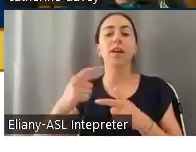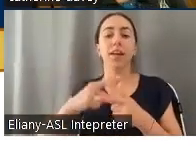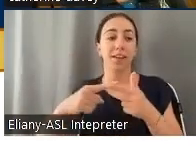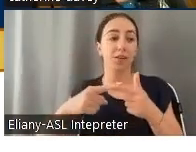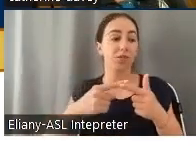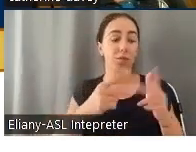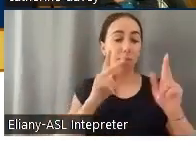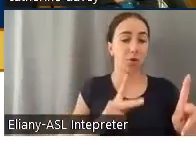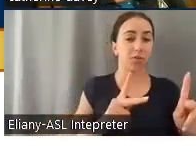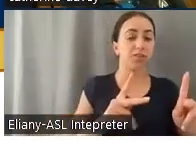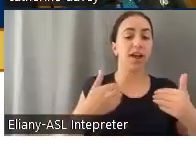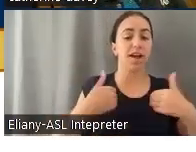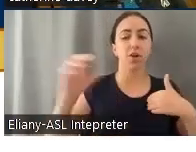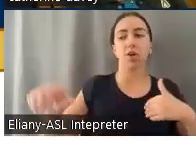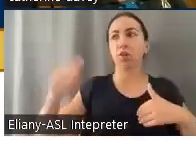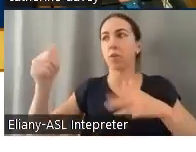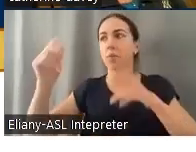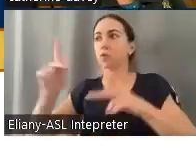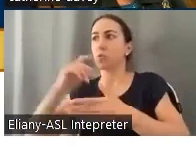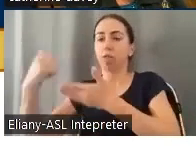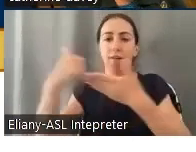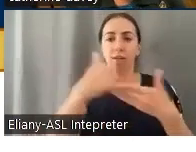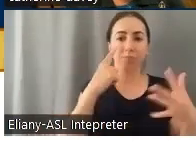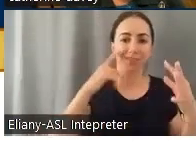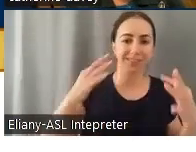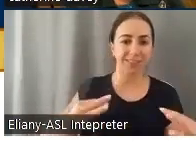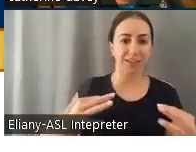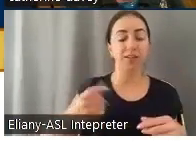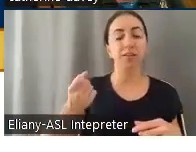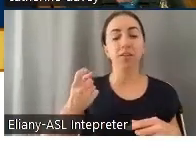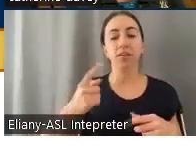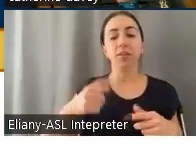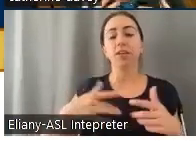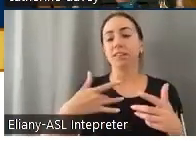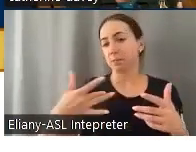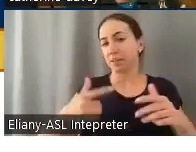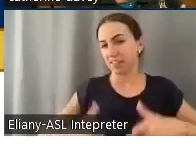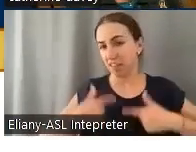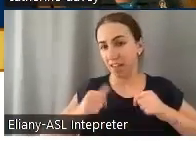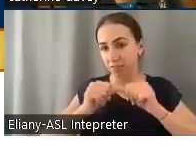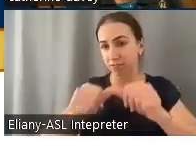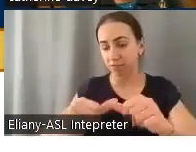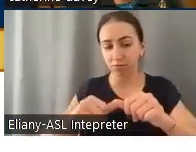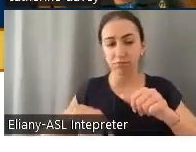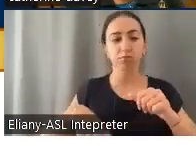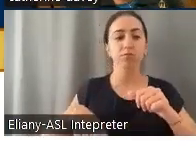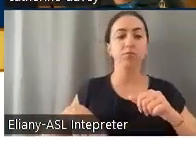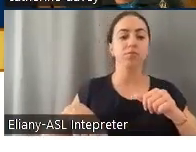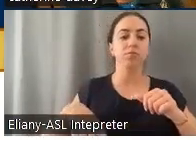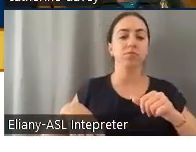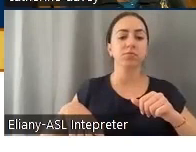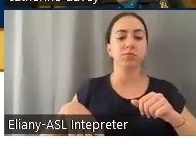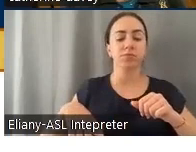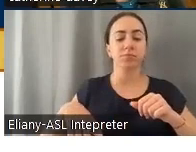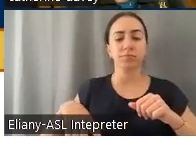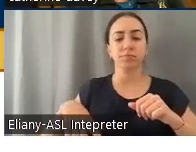la toma de decisiones es delegada a otra persona, en persona o en bienes, y continúa por el resto de la vida de